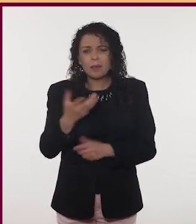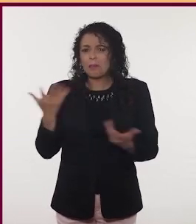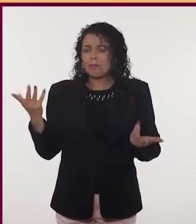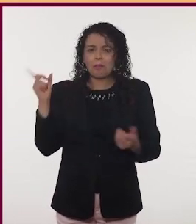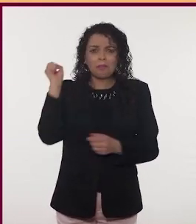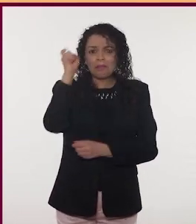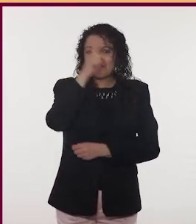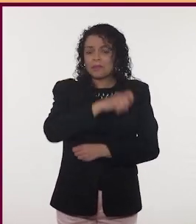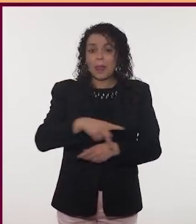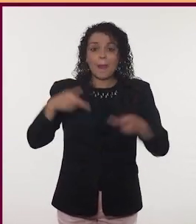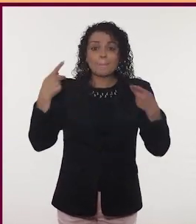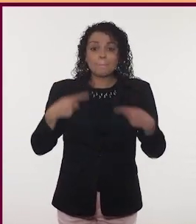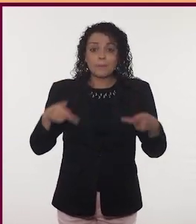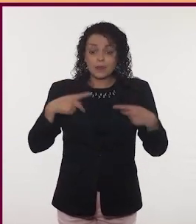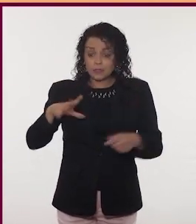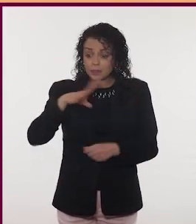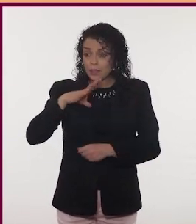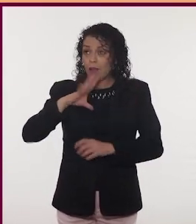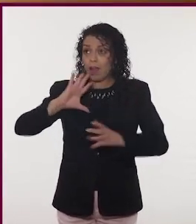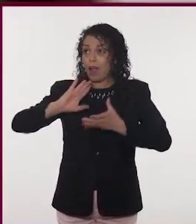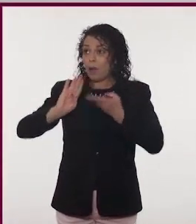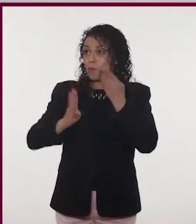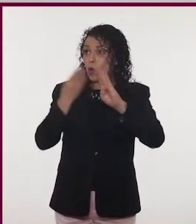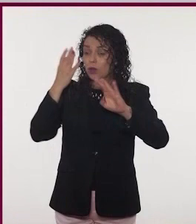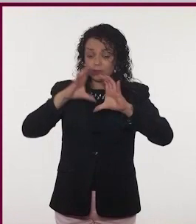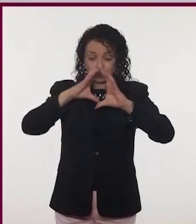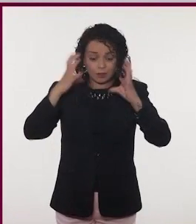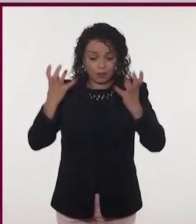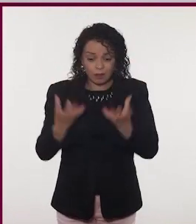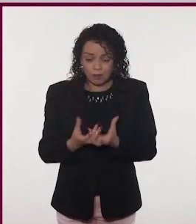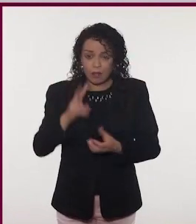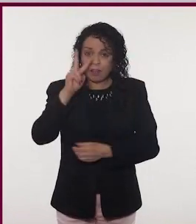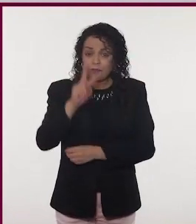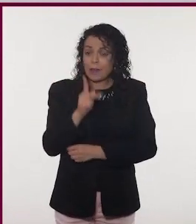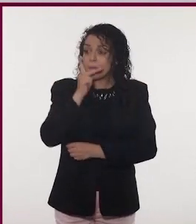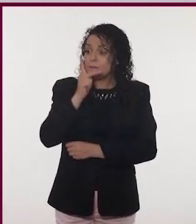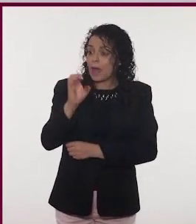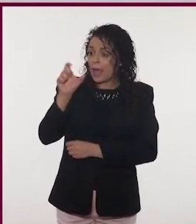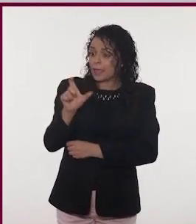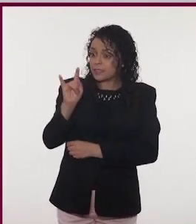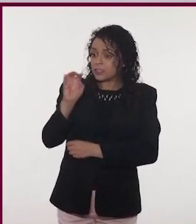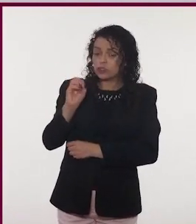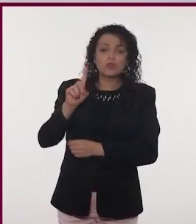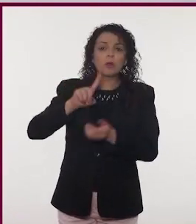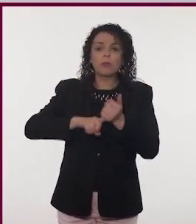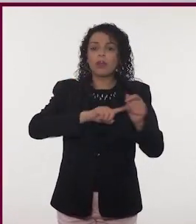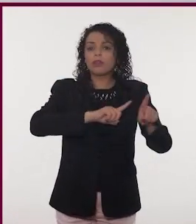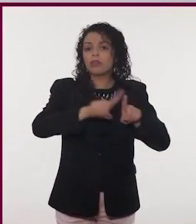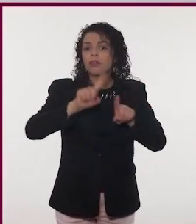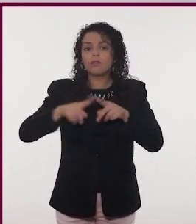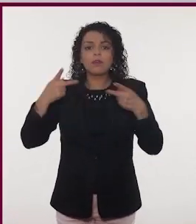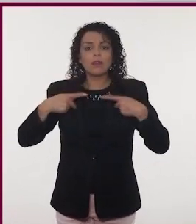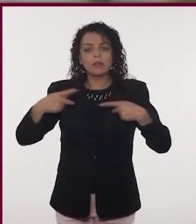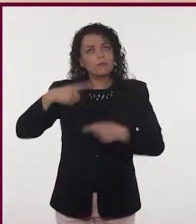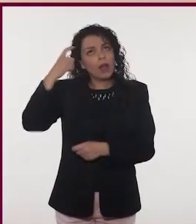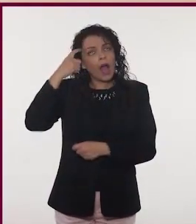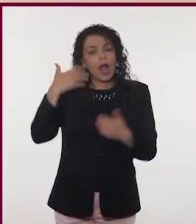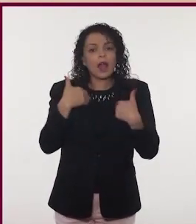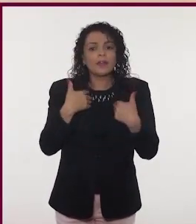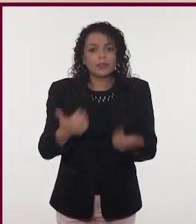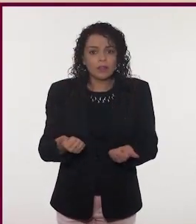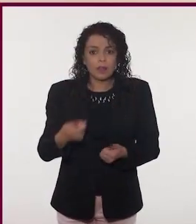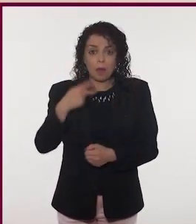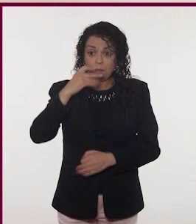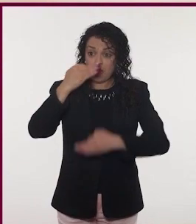como personas existimos en el planeta. La definición de éxito es diferente entre la mayoría de las personas, pero